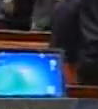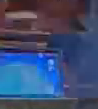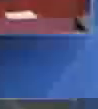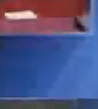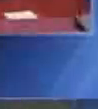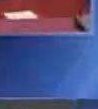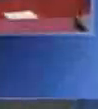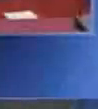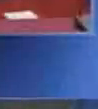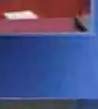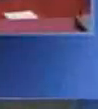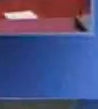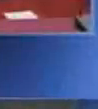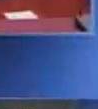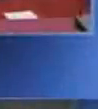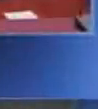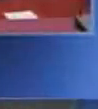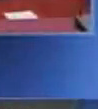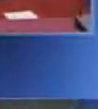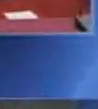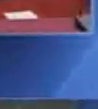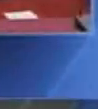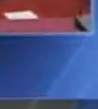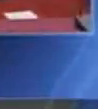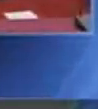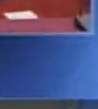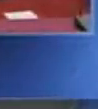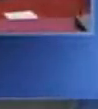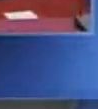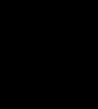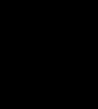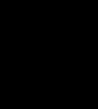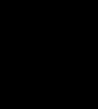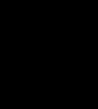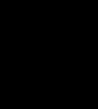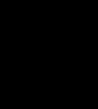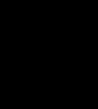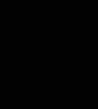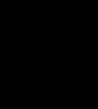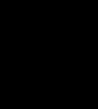canal del Congreso pasamos a la sesión de la Comisión de Justicia en el hemiciclo.